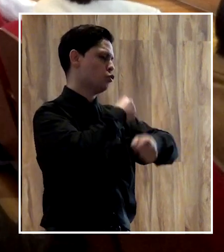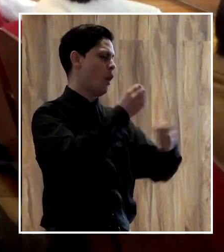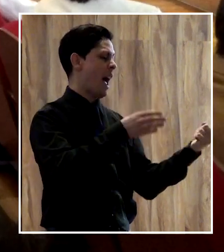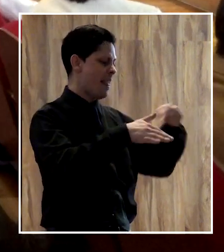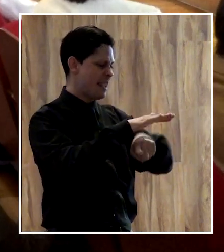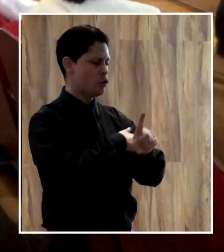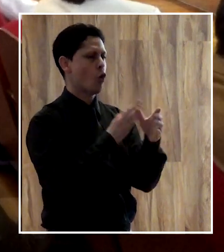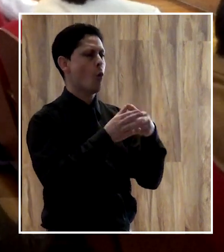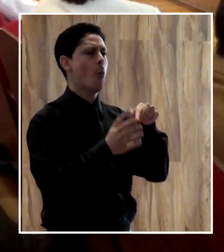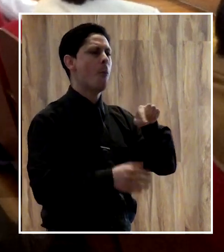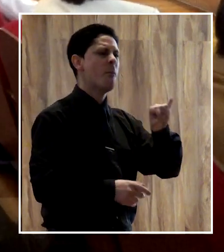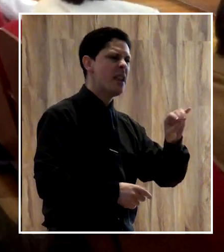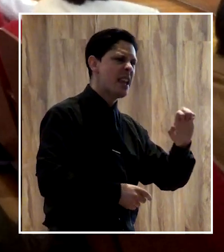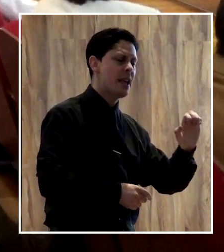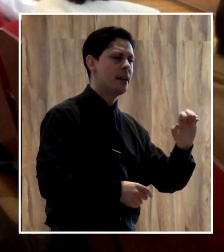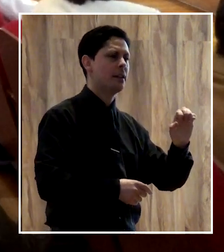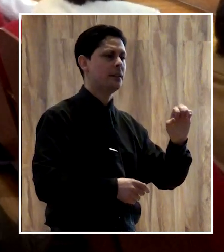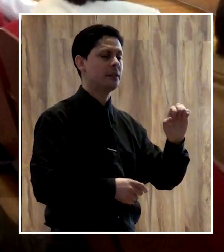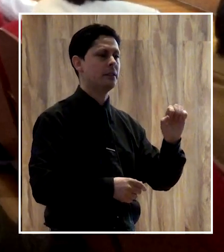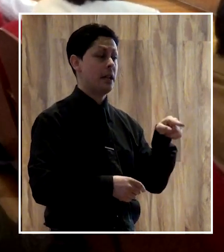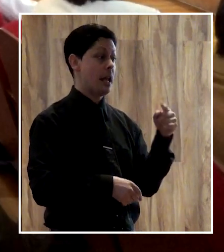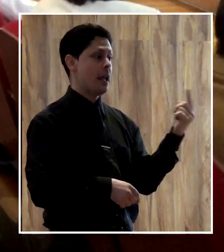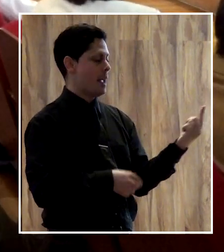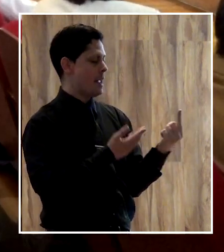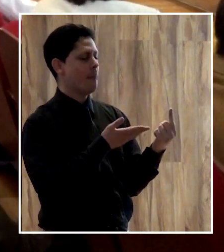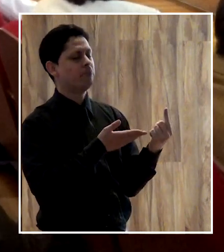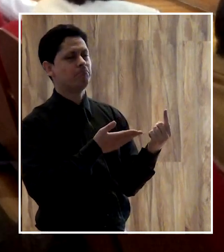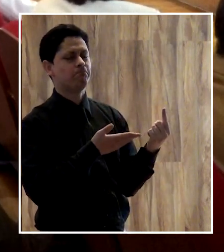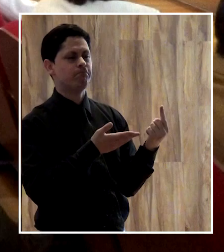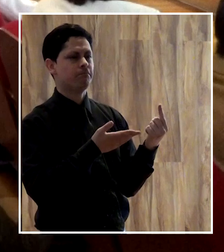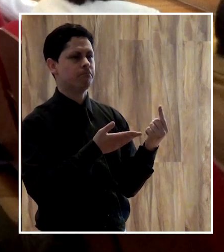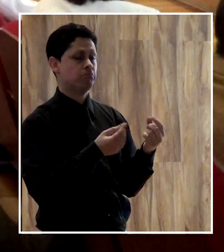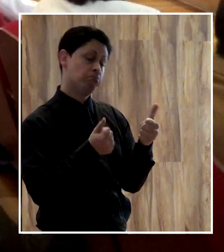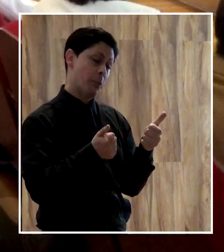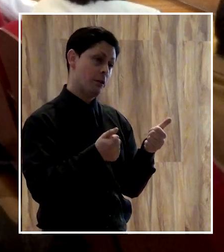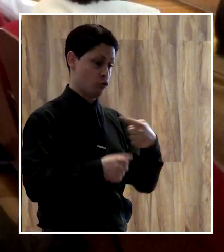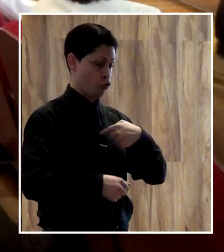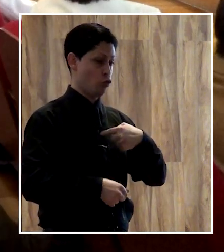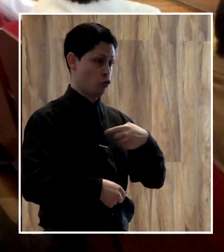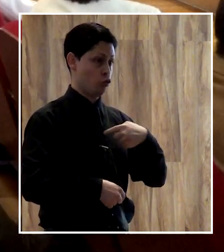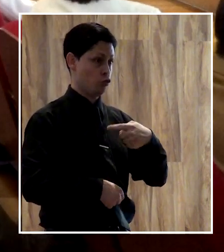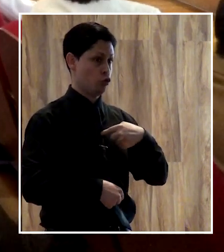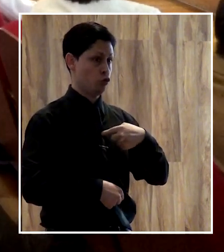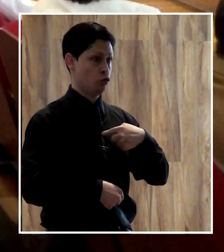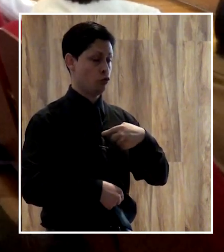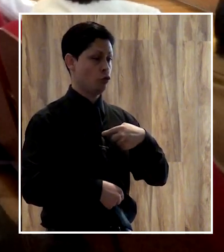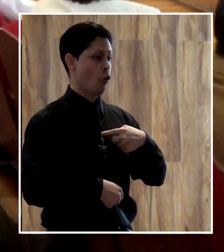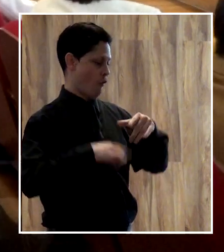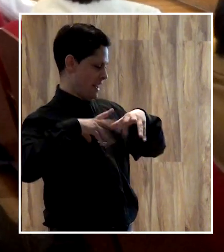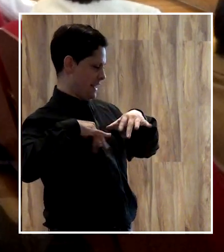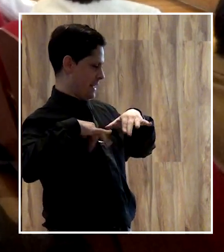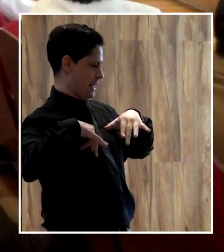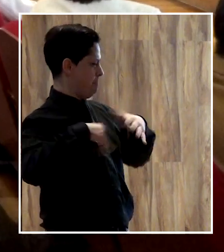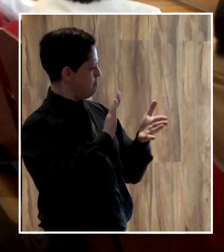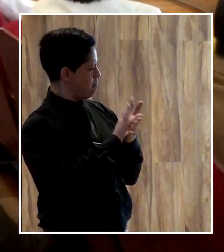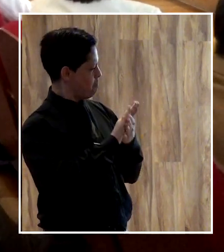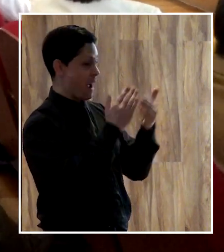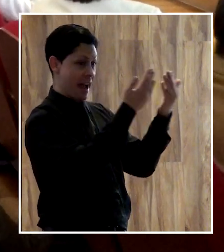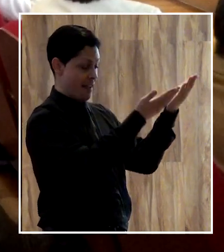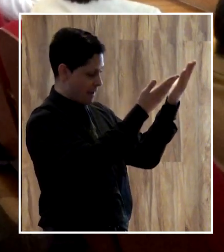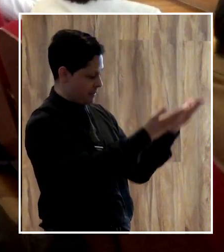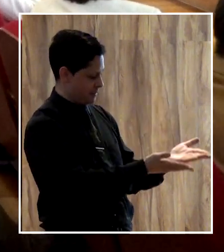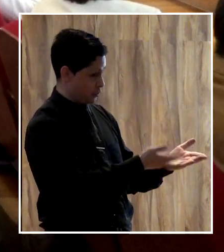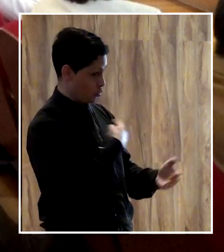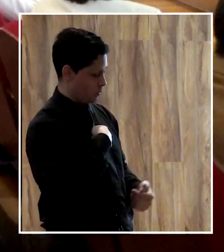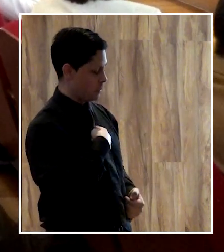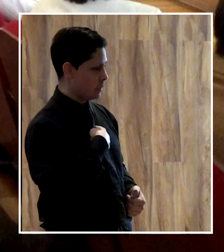el PIE. Entonces, creo que fue también ahí una... Bueno, cuando yo felicité a Iván, Iván me